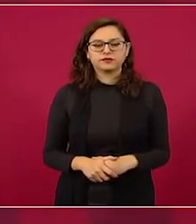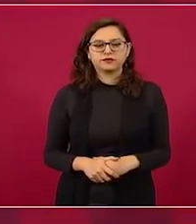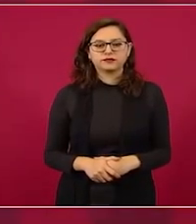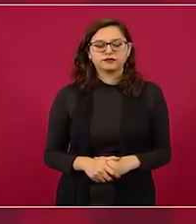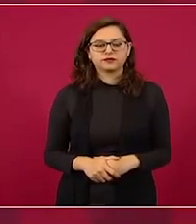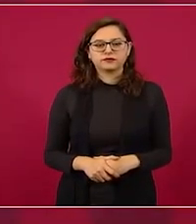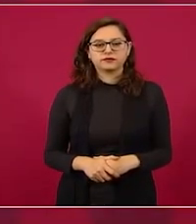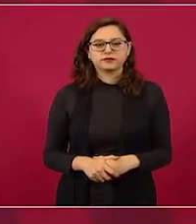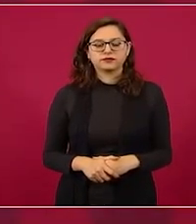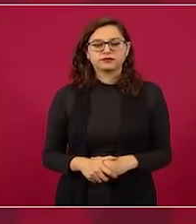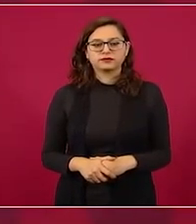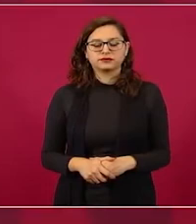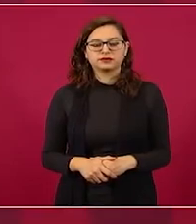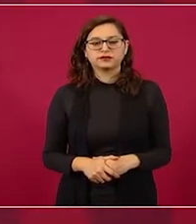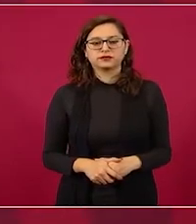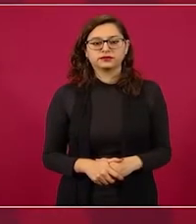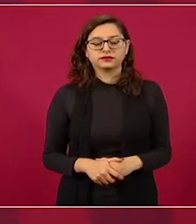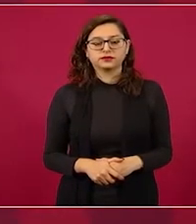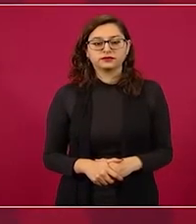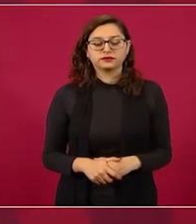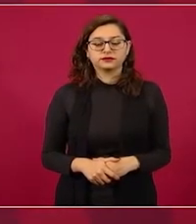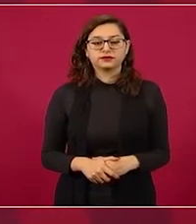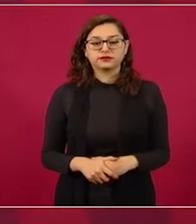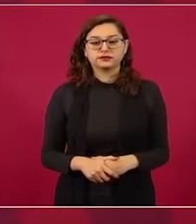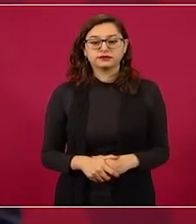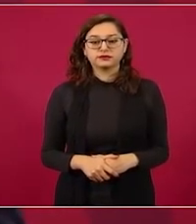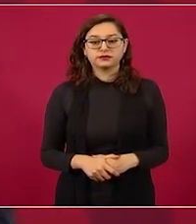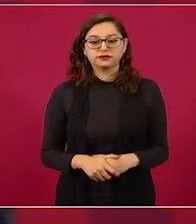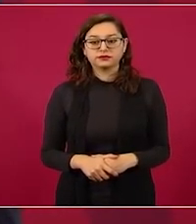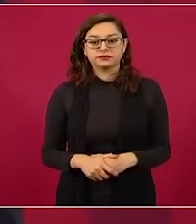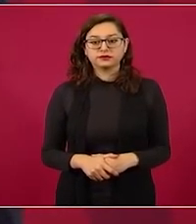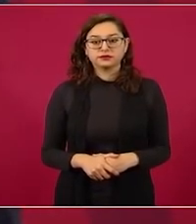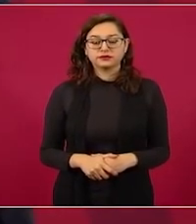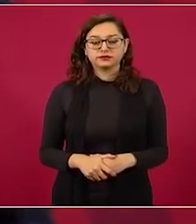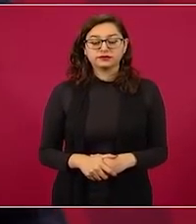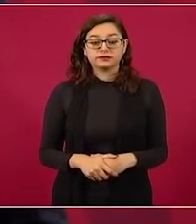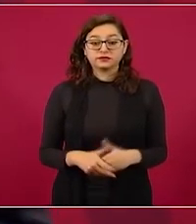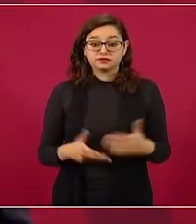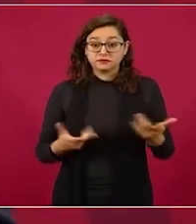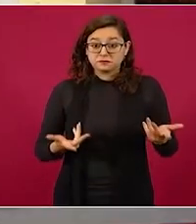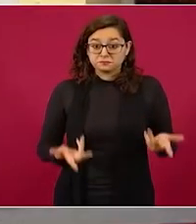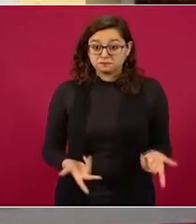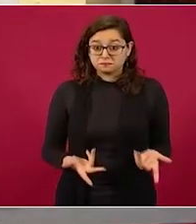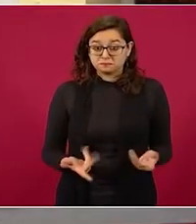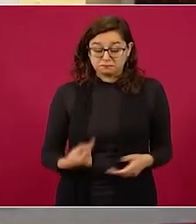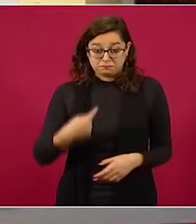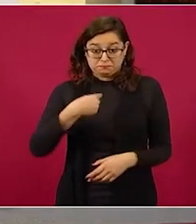Porque cuando hablo de que el señor Loret de Mola